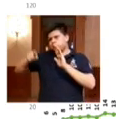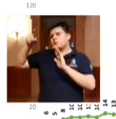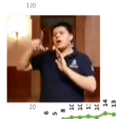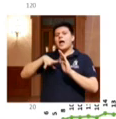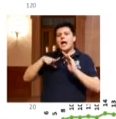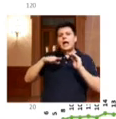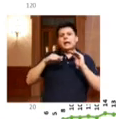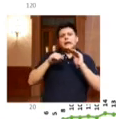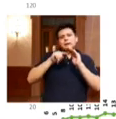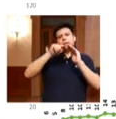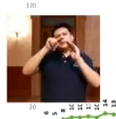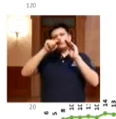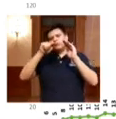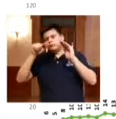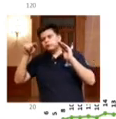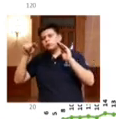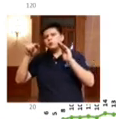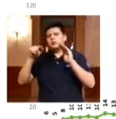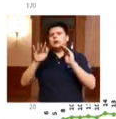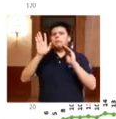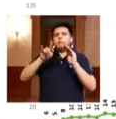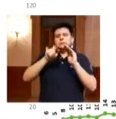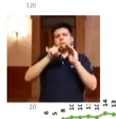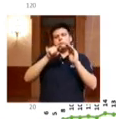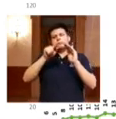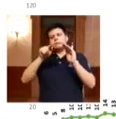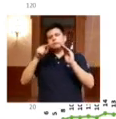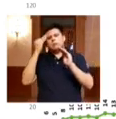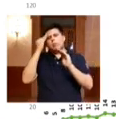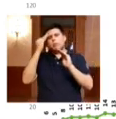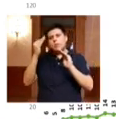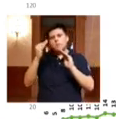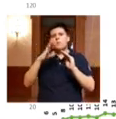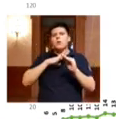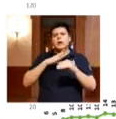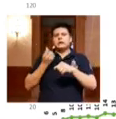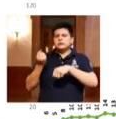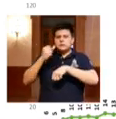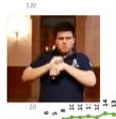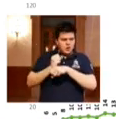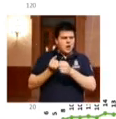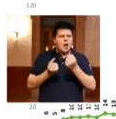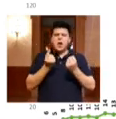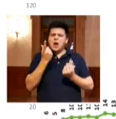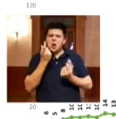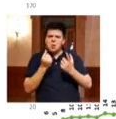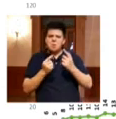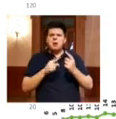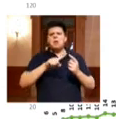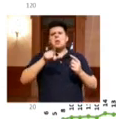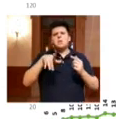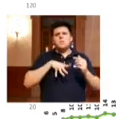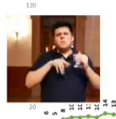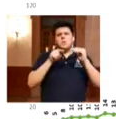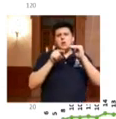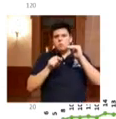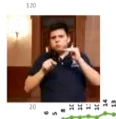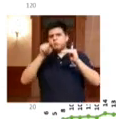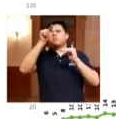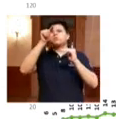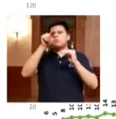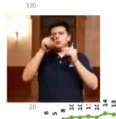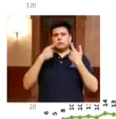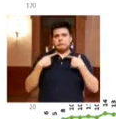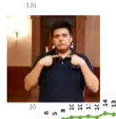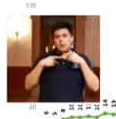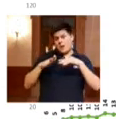que fue más o menos larga, duró varias semanas. Luego tuvimos un escalón, se incrementaron el número de